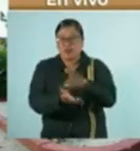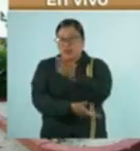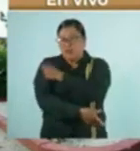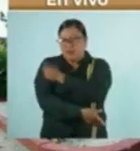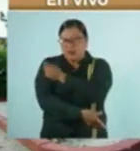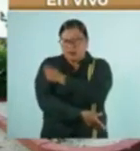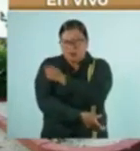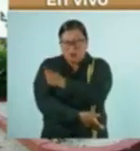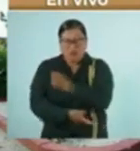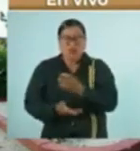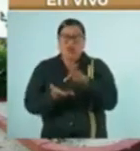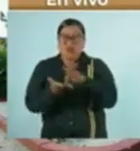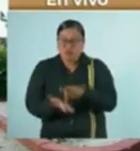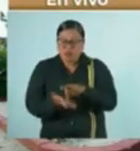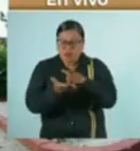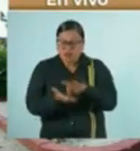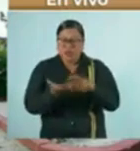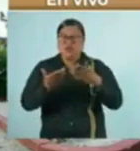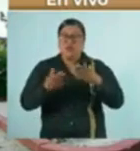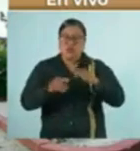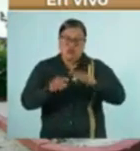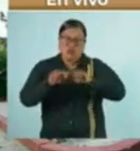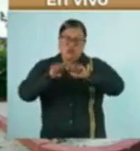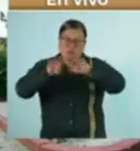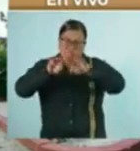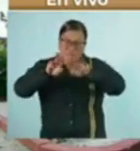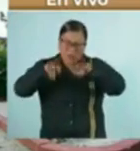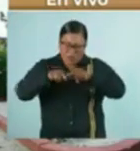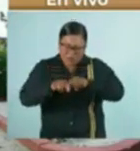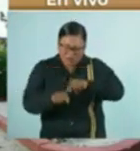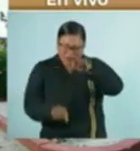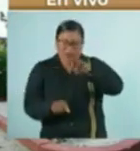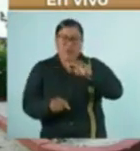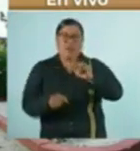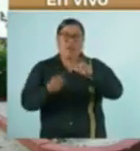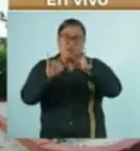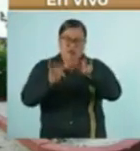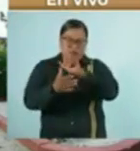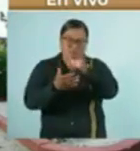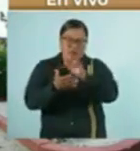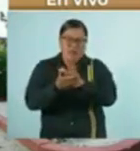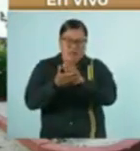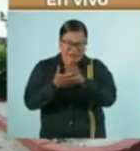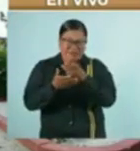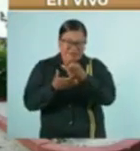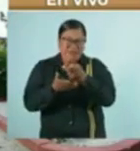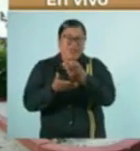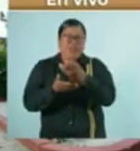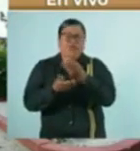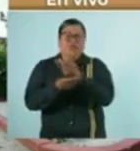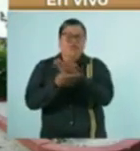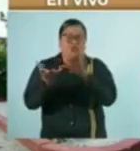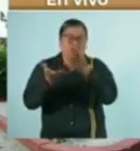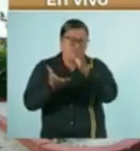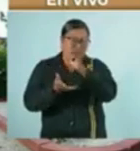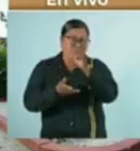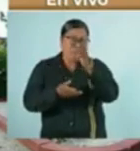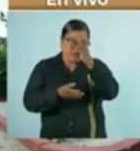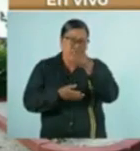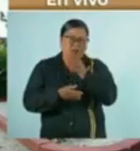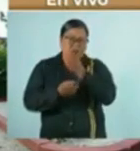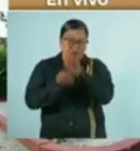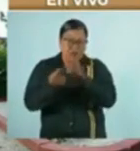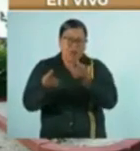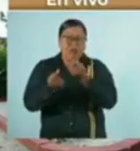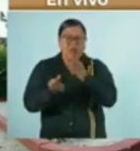vacunas, como control de peso, de talla, y el registro civil estuvo otorgando actas de nacimiento a niñas y niños